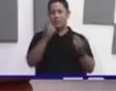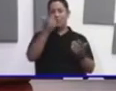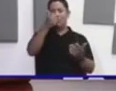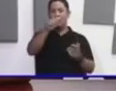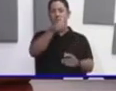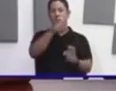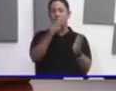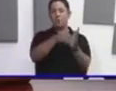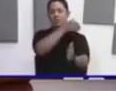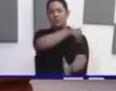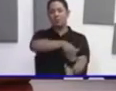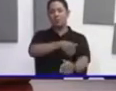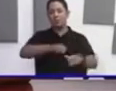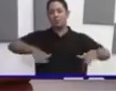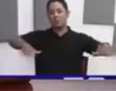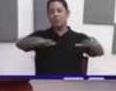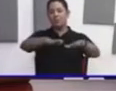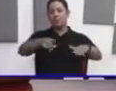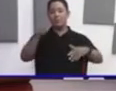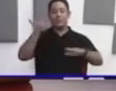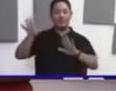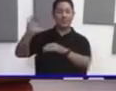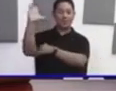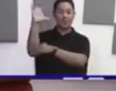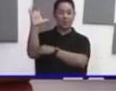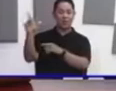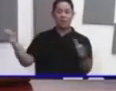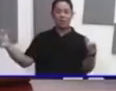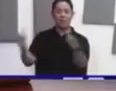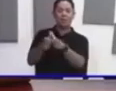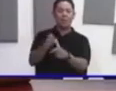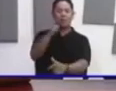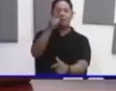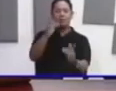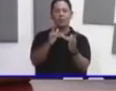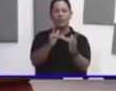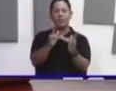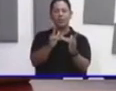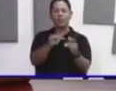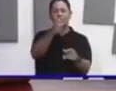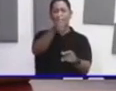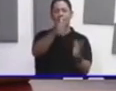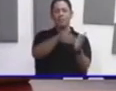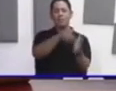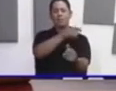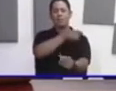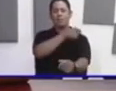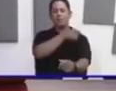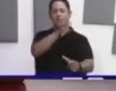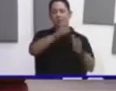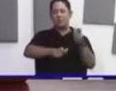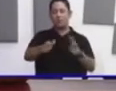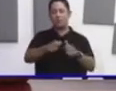que tienen prácticamente dos camas por cada 10.000 habitantes. Y eso demuestra de que estamos atendiendo